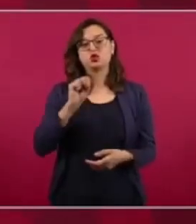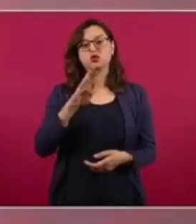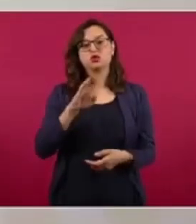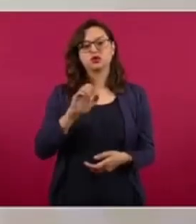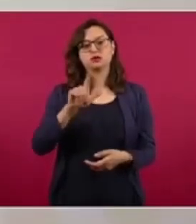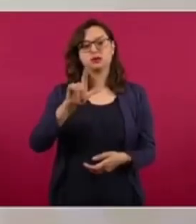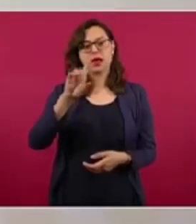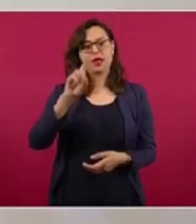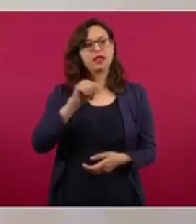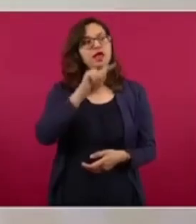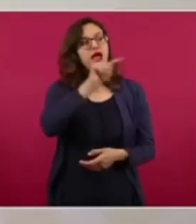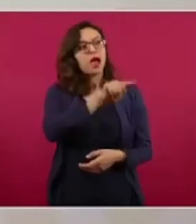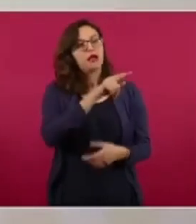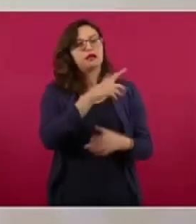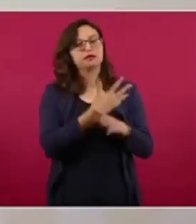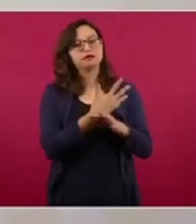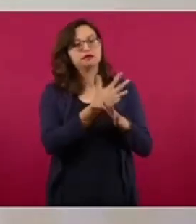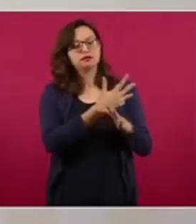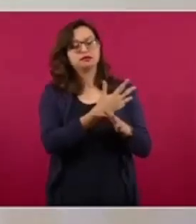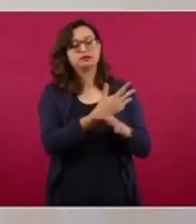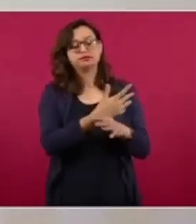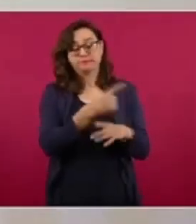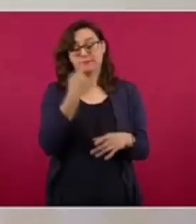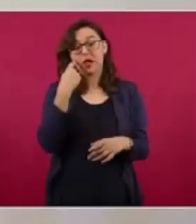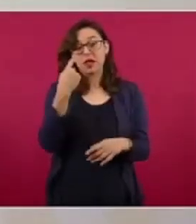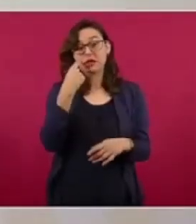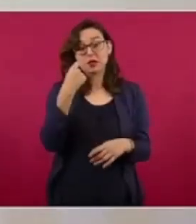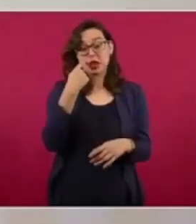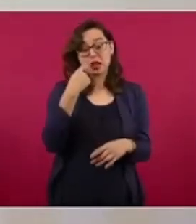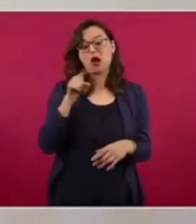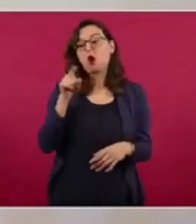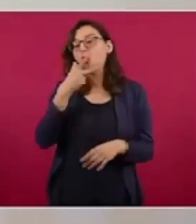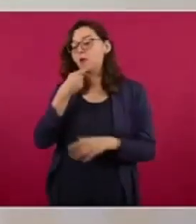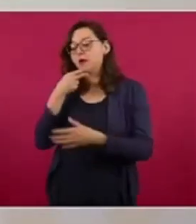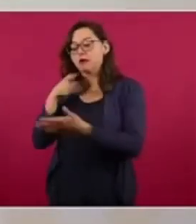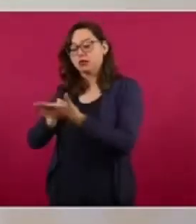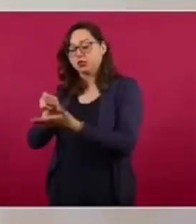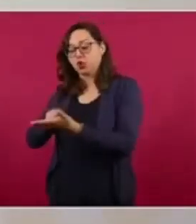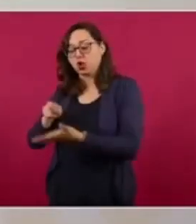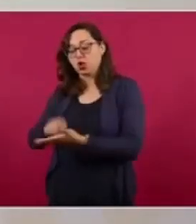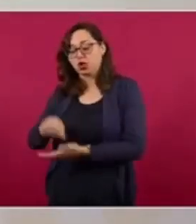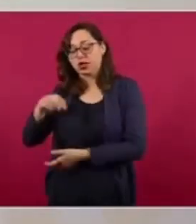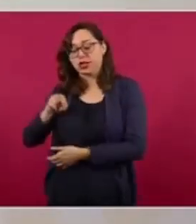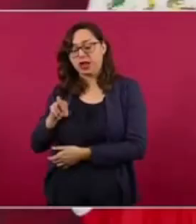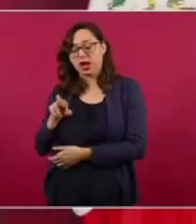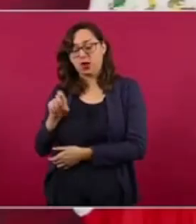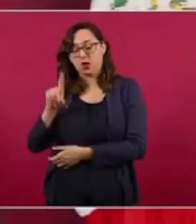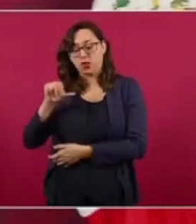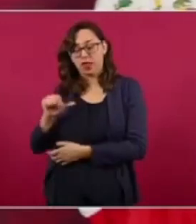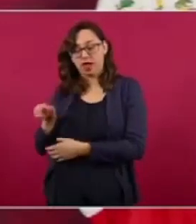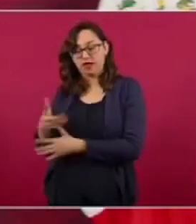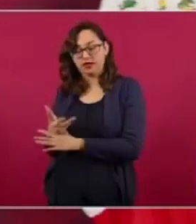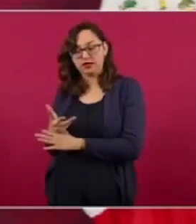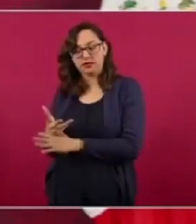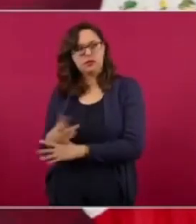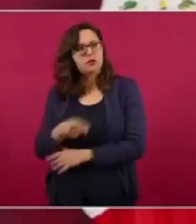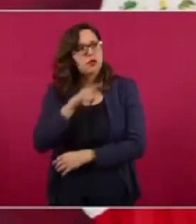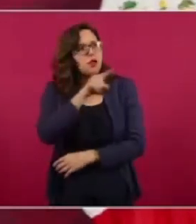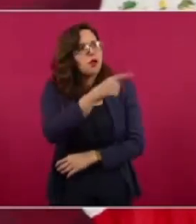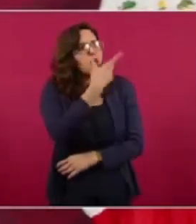Neruda llegó a decir de Roosevelt que era el titán de las